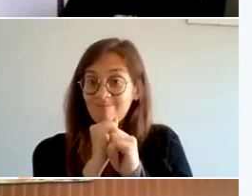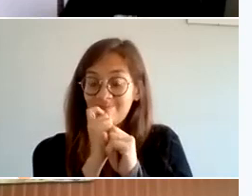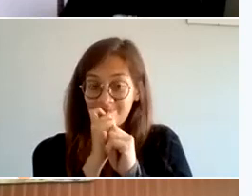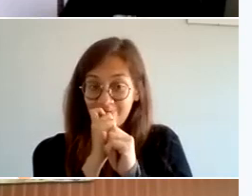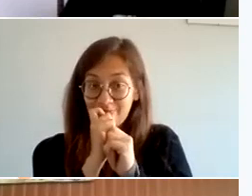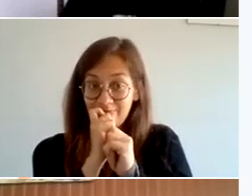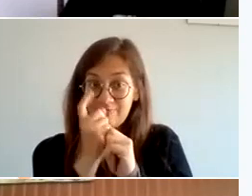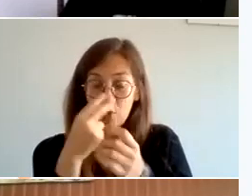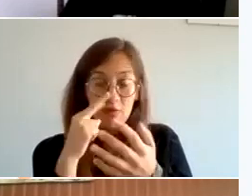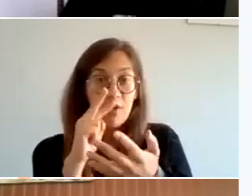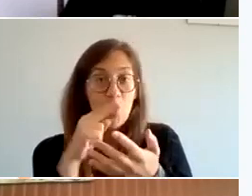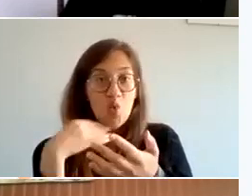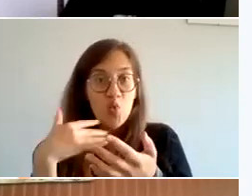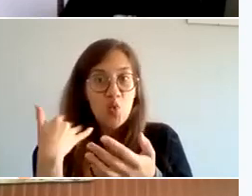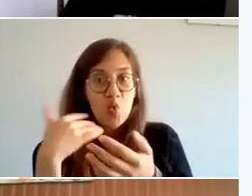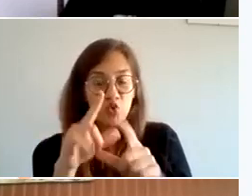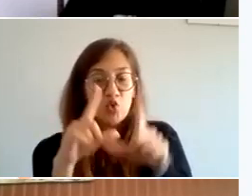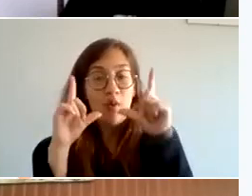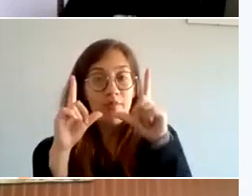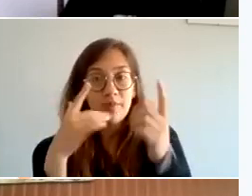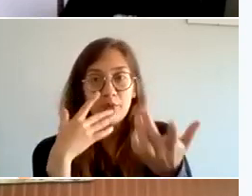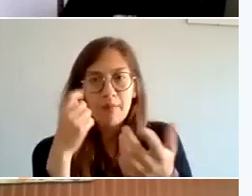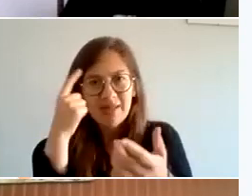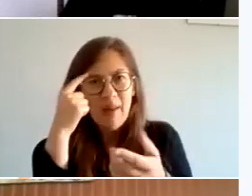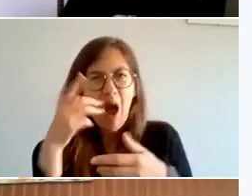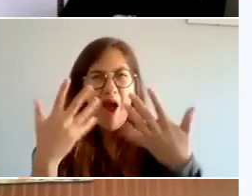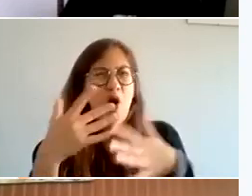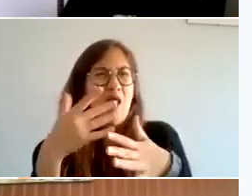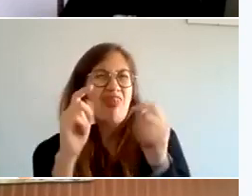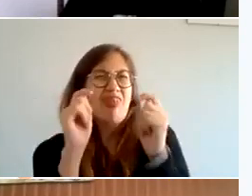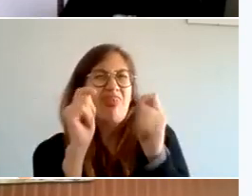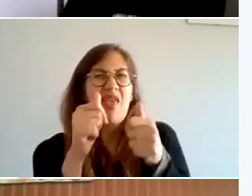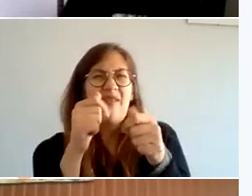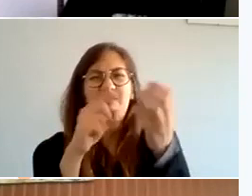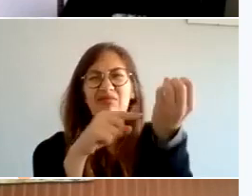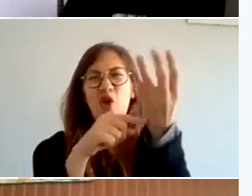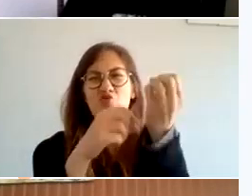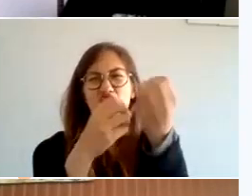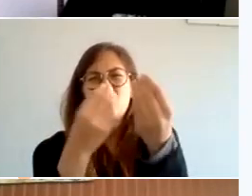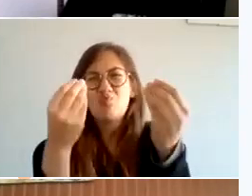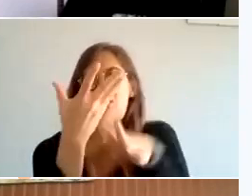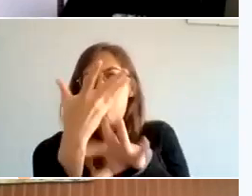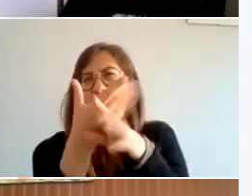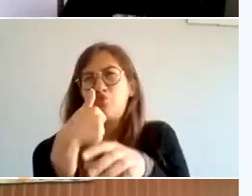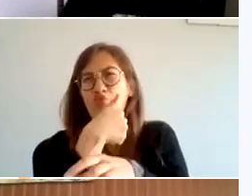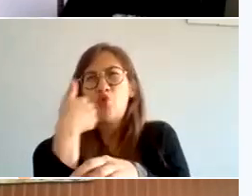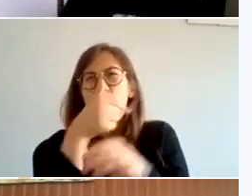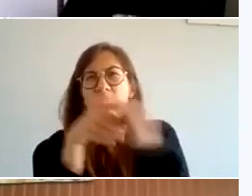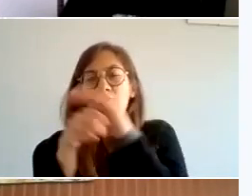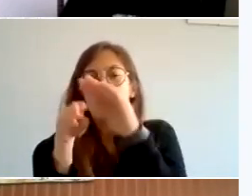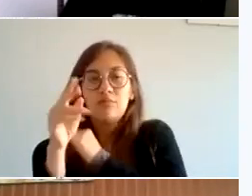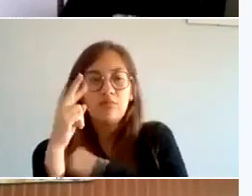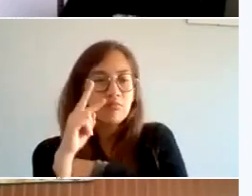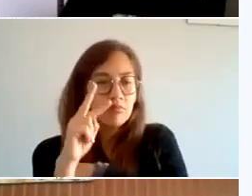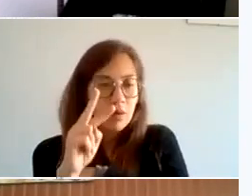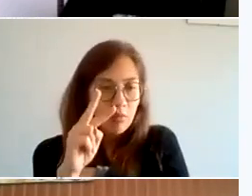conectividad. Entonces vemos, por ejemplo, puntos naranjos que nos dicen que están en 4G, y zonas verdes que están en 3G, y hay zonas que no